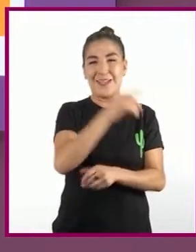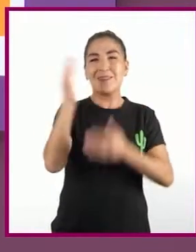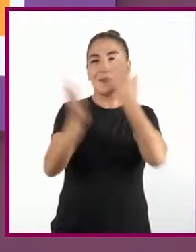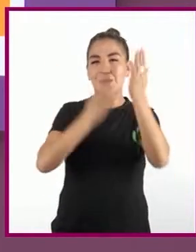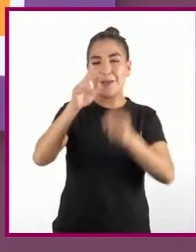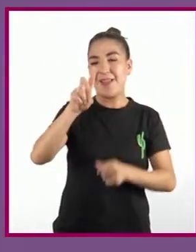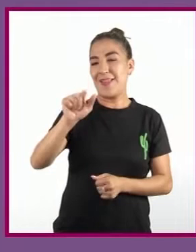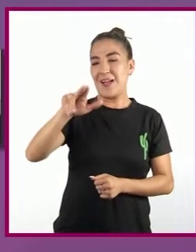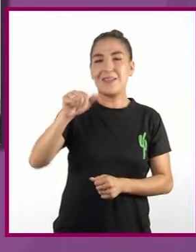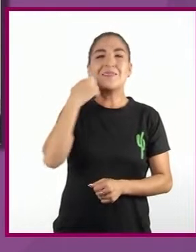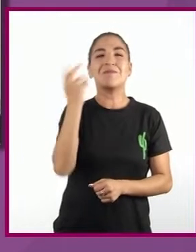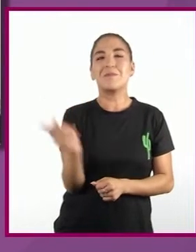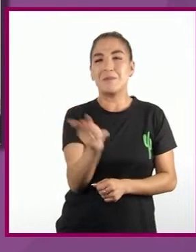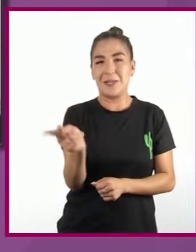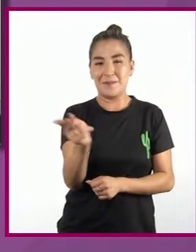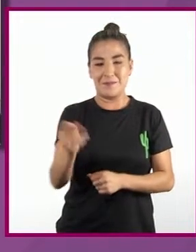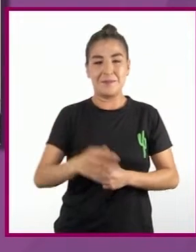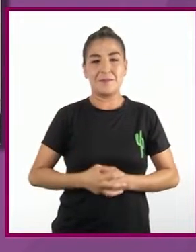pregunta.